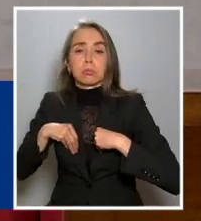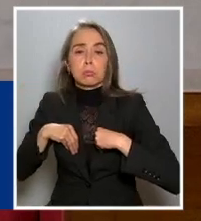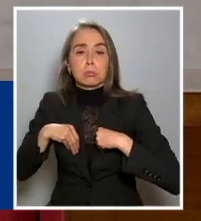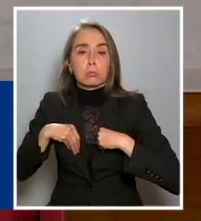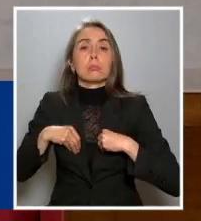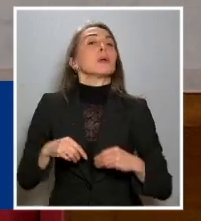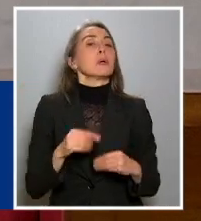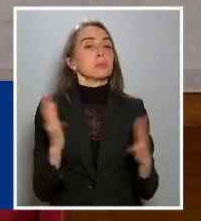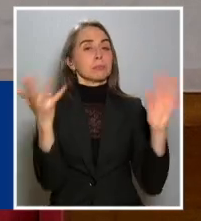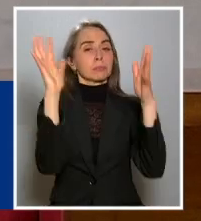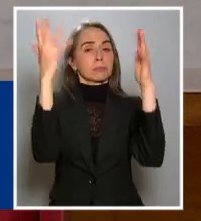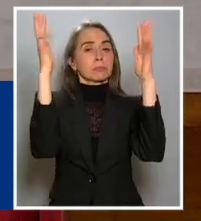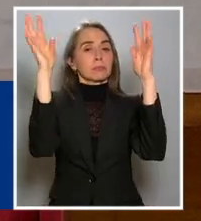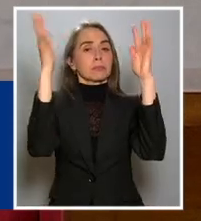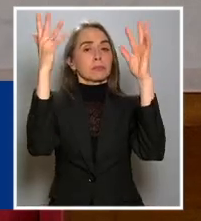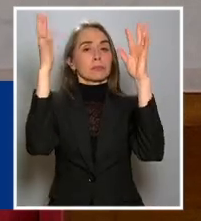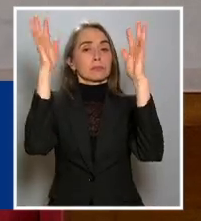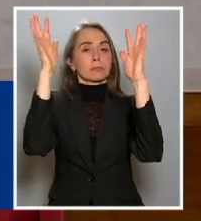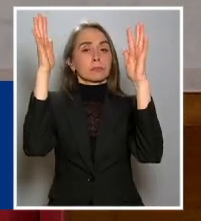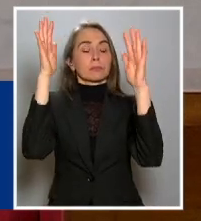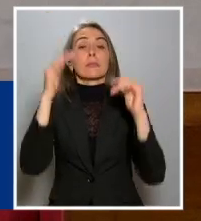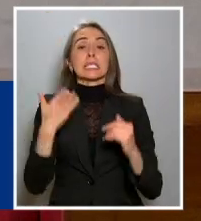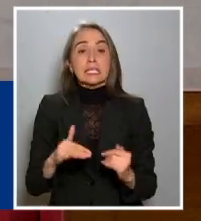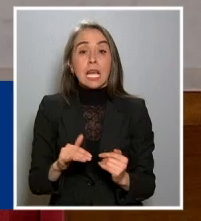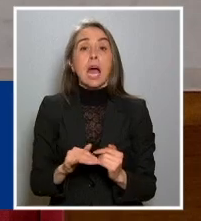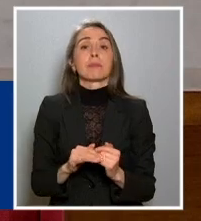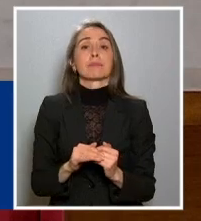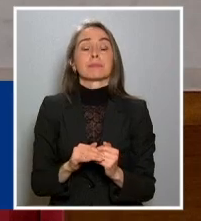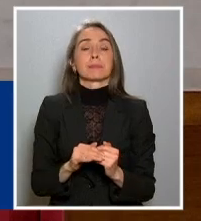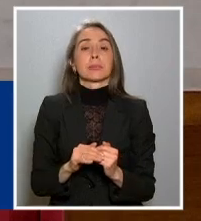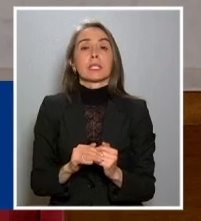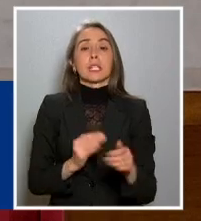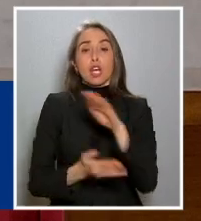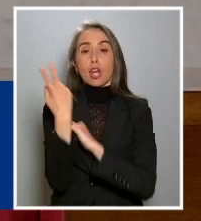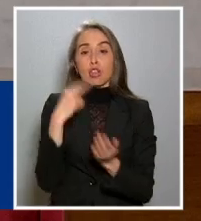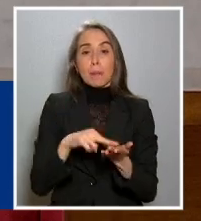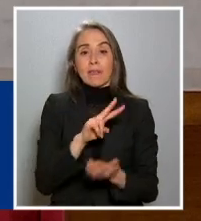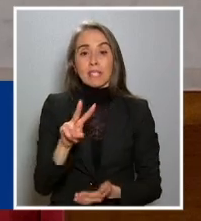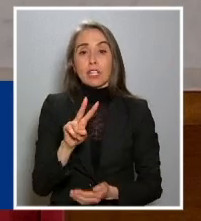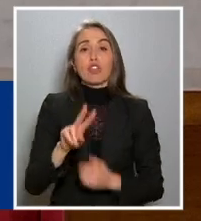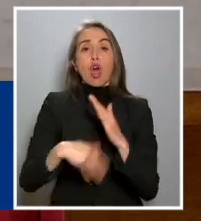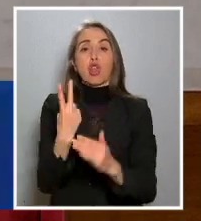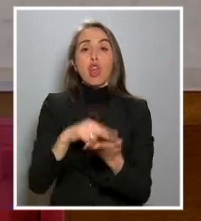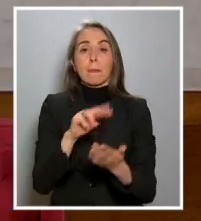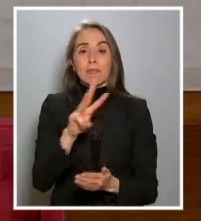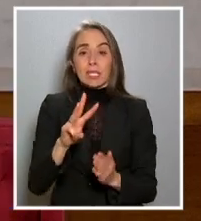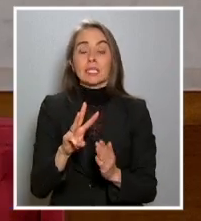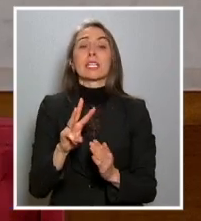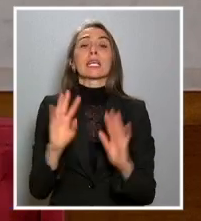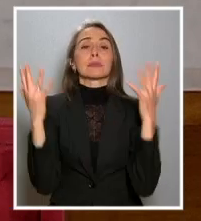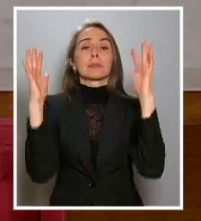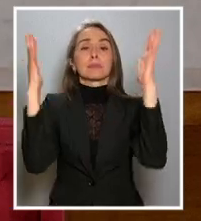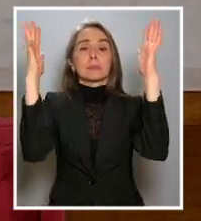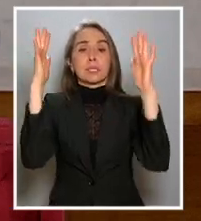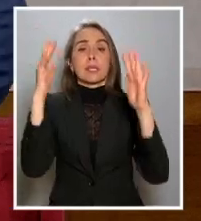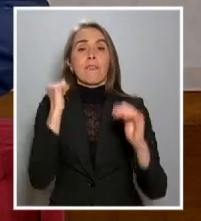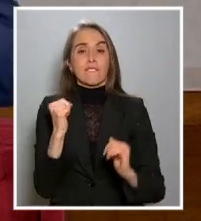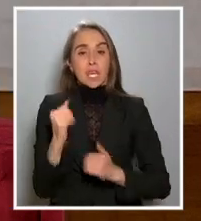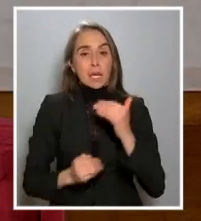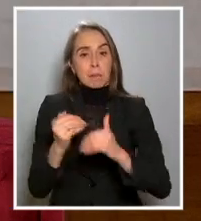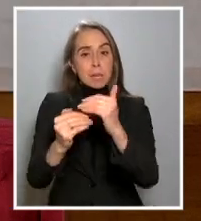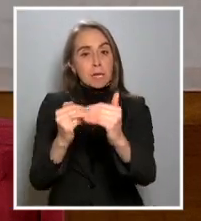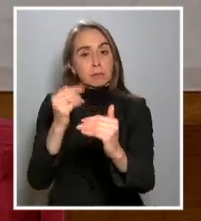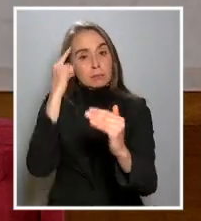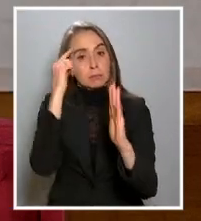Dimos para esto los primeros pasos en 2022 y 2023 y vamos a seguir avanzando firme en la misma